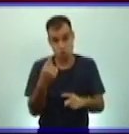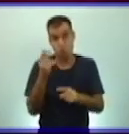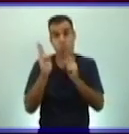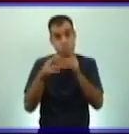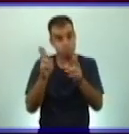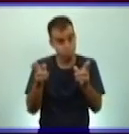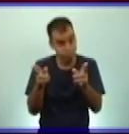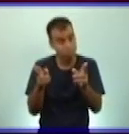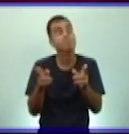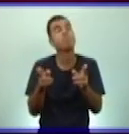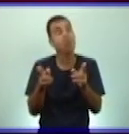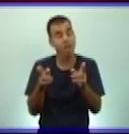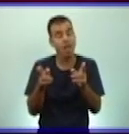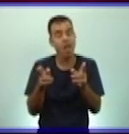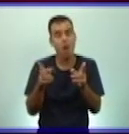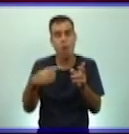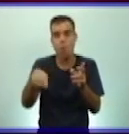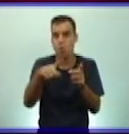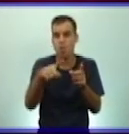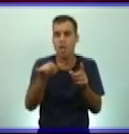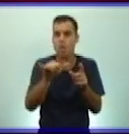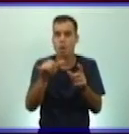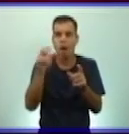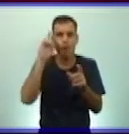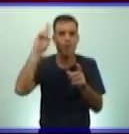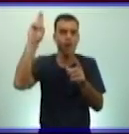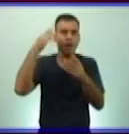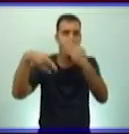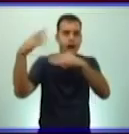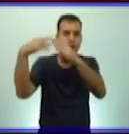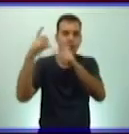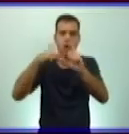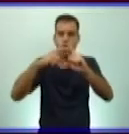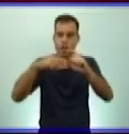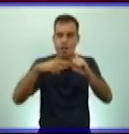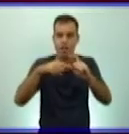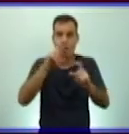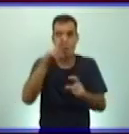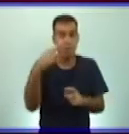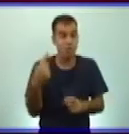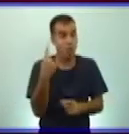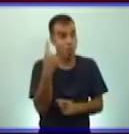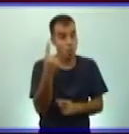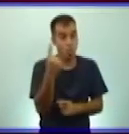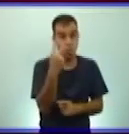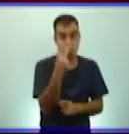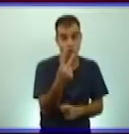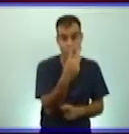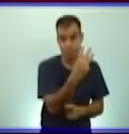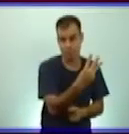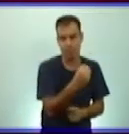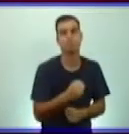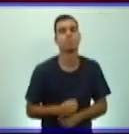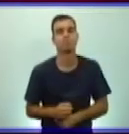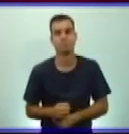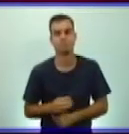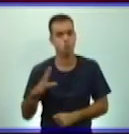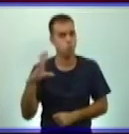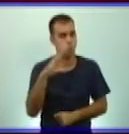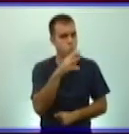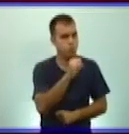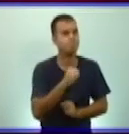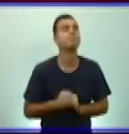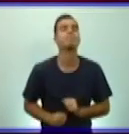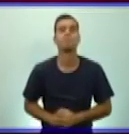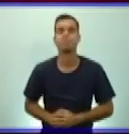presentado, también vamos a refrescar los contenidos de la unidad 1 y parte de la unidad número 2, que son los